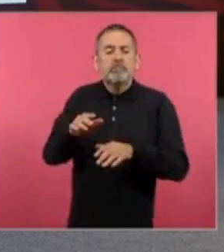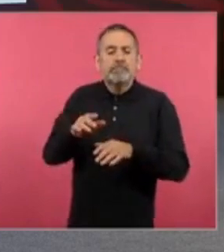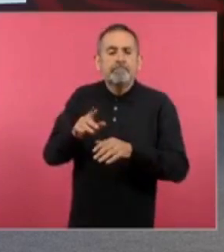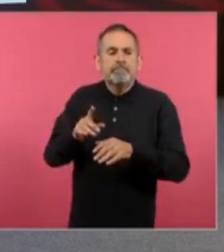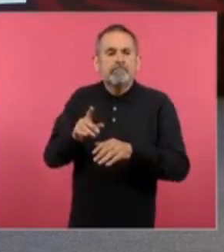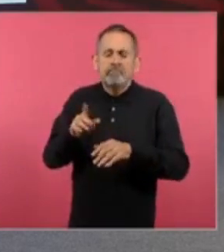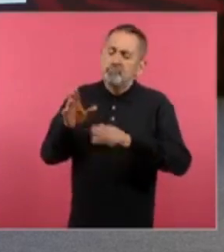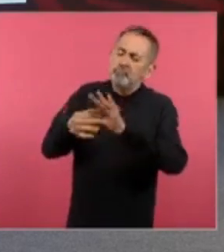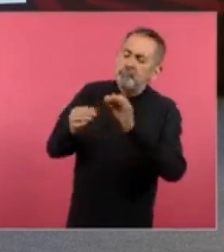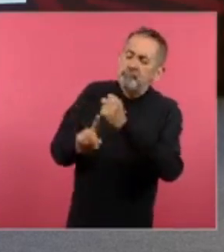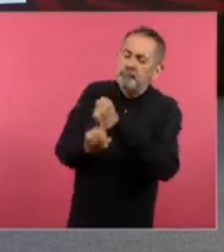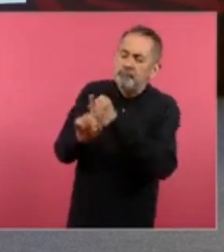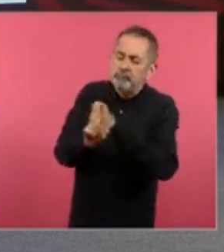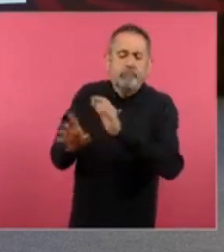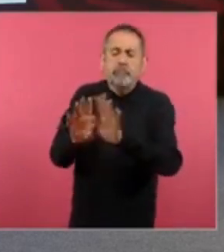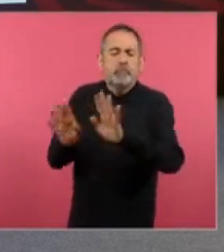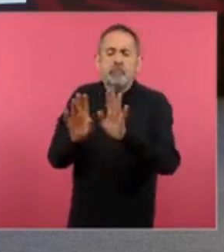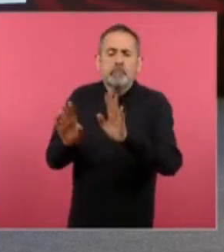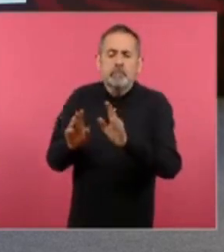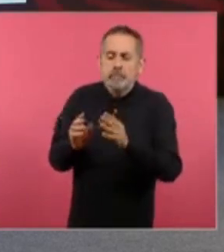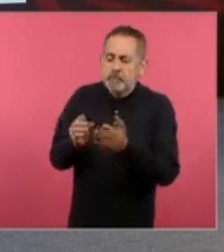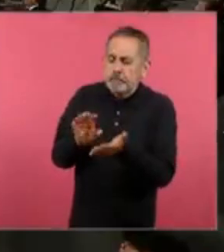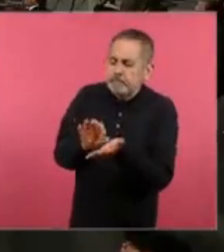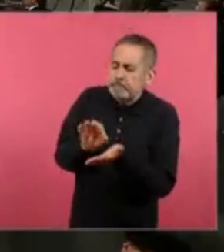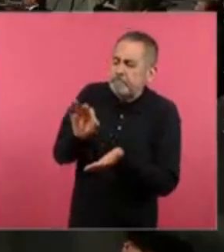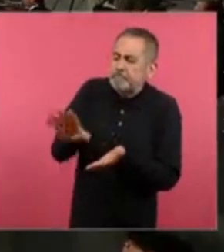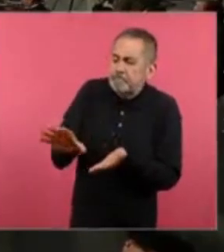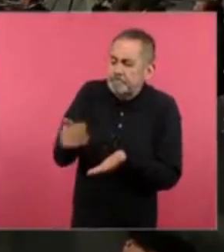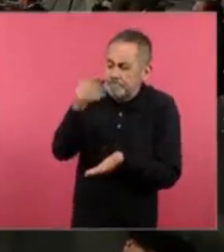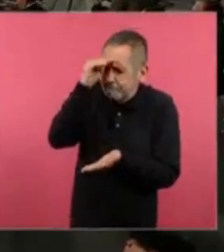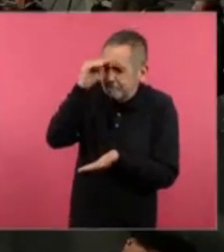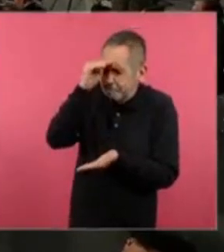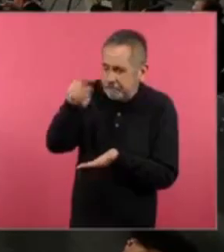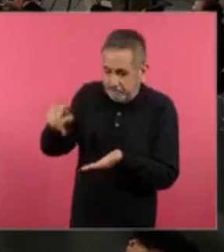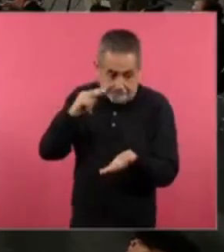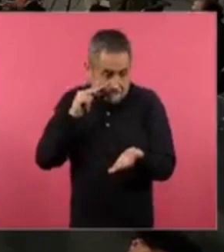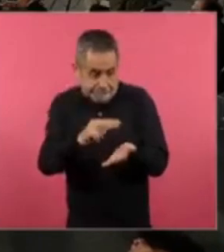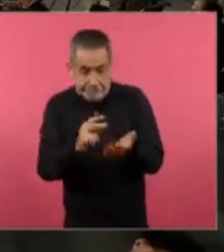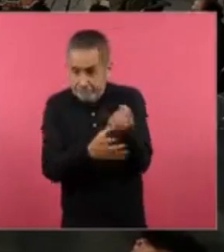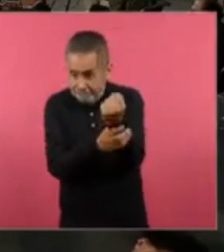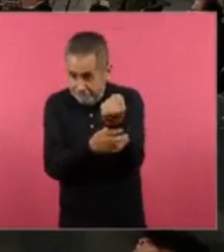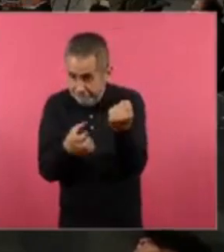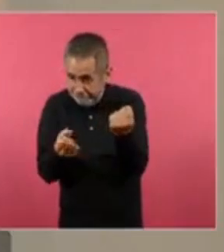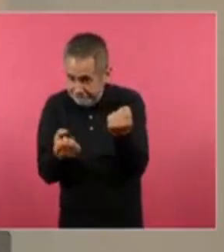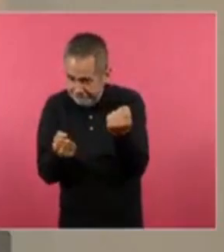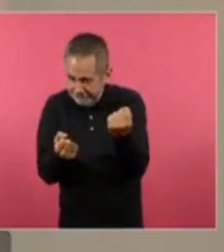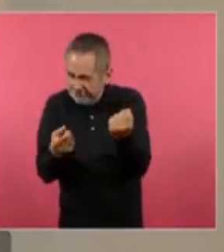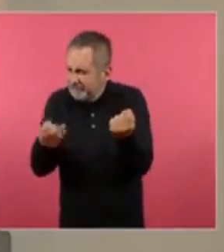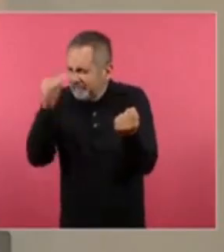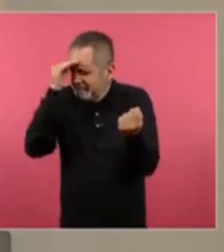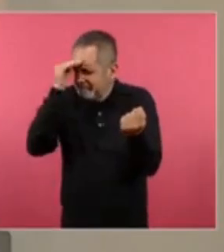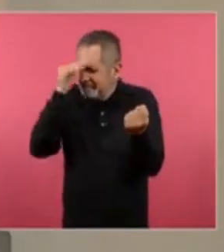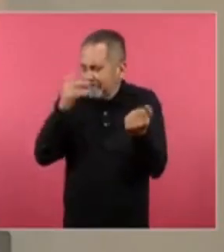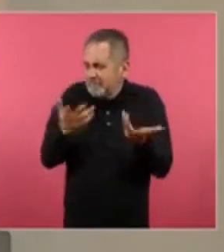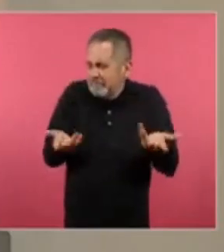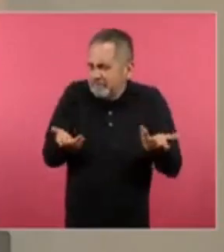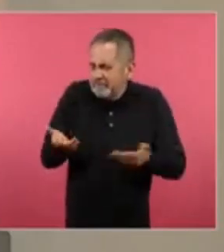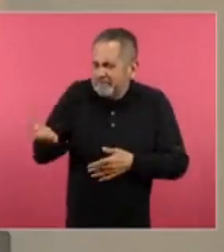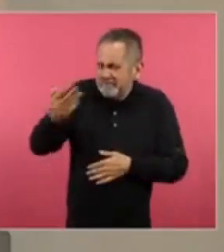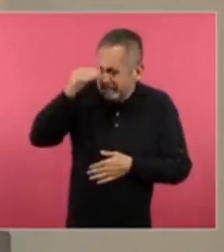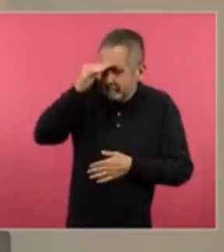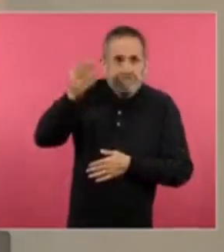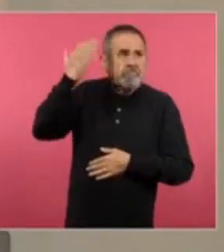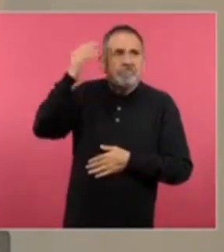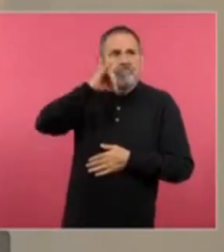sino permitiendo a los niños y las niñas observar un fenómeno desde otro punto de vista que nunca